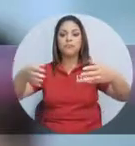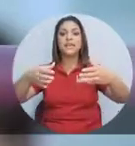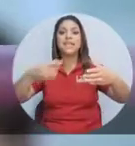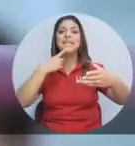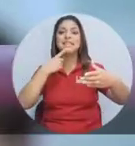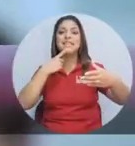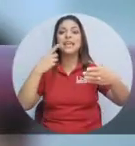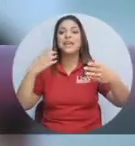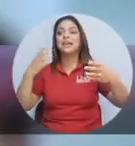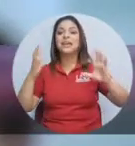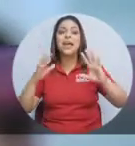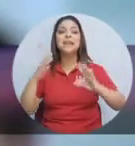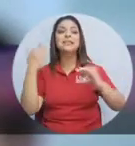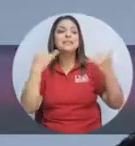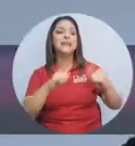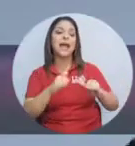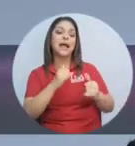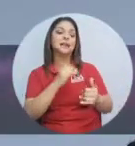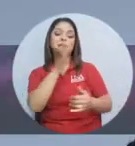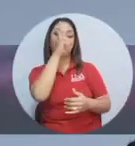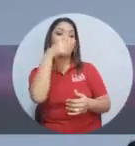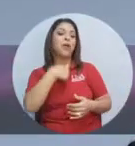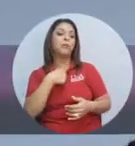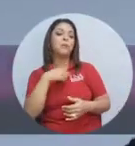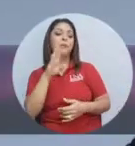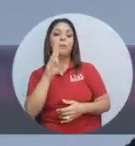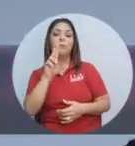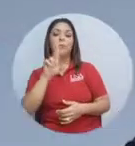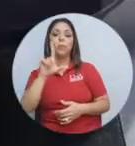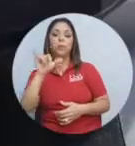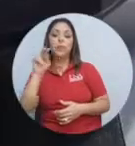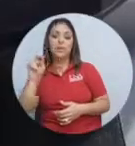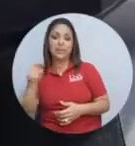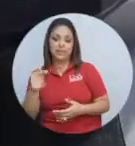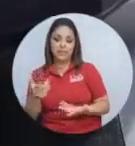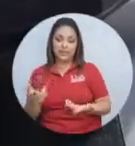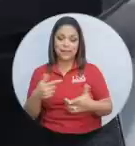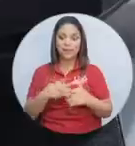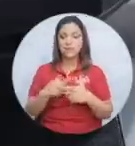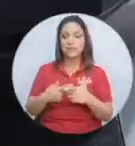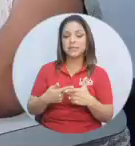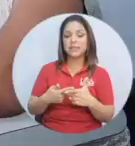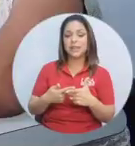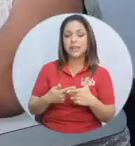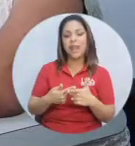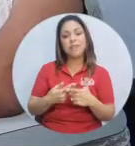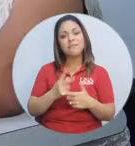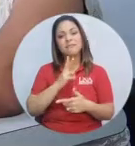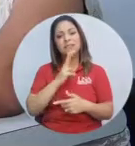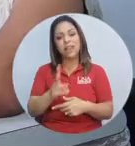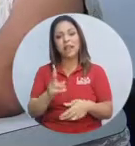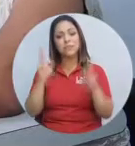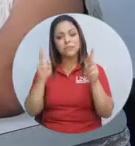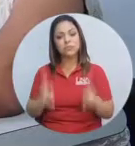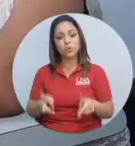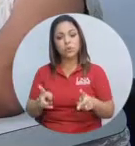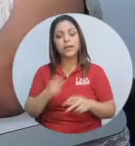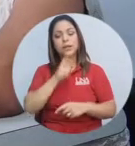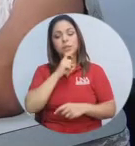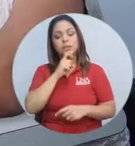bullying. Y el término a lo mejor ha ido siendo tan normalizado que también a la persona le cuesta